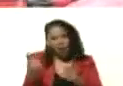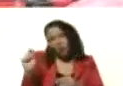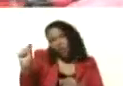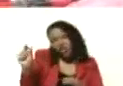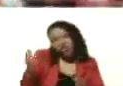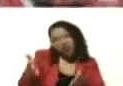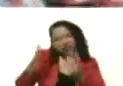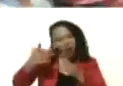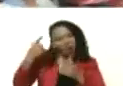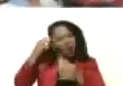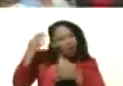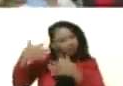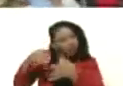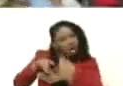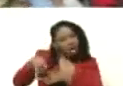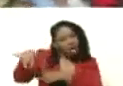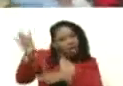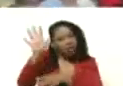ganaron.